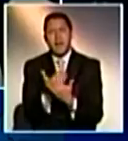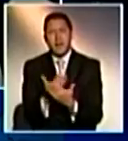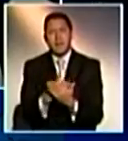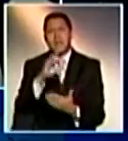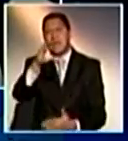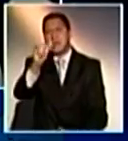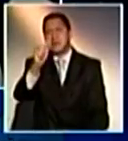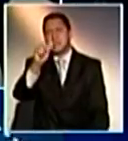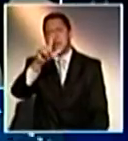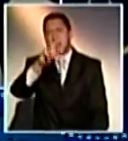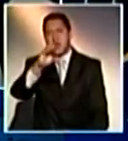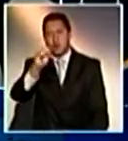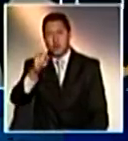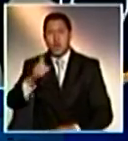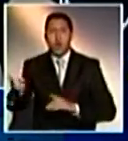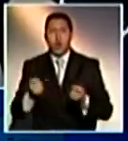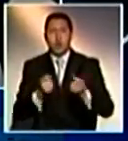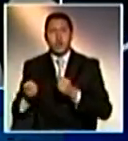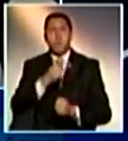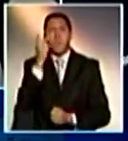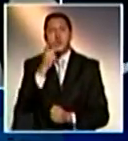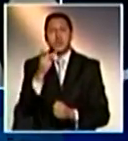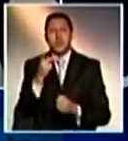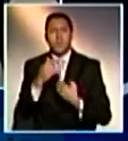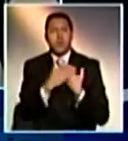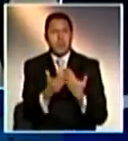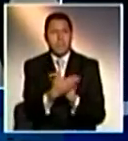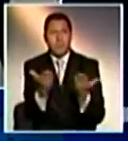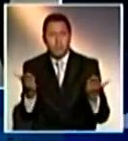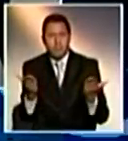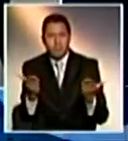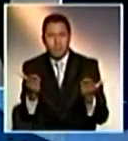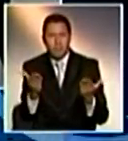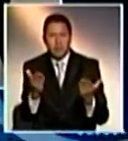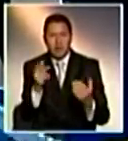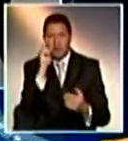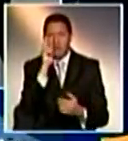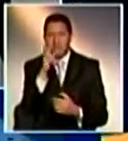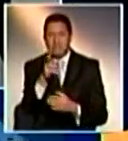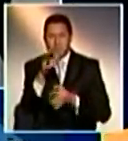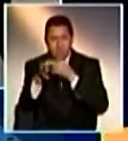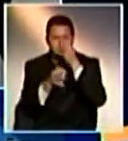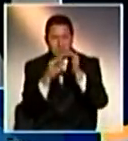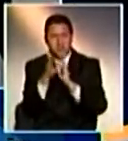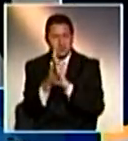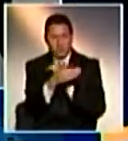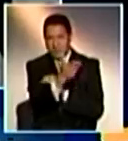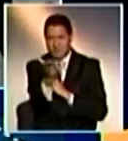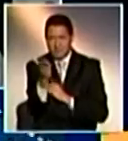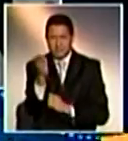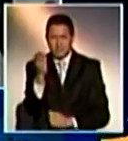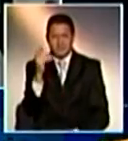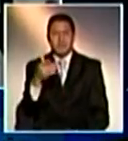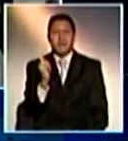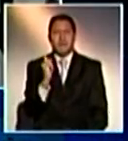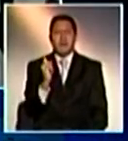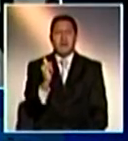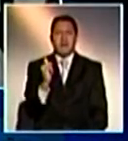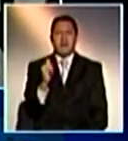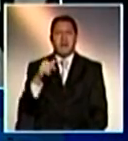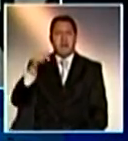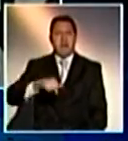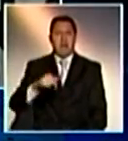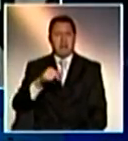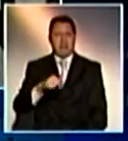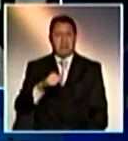de Carlos Beck, él es coordinador político del partido Voluntad Popular, quien entonces estaba ofreciendo detalles sobre esta situación que se había registrado en